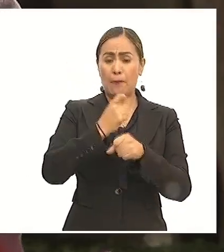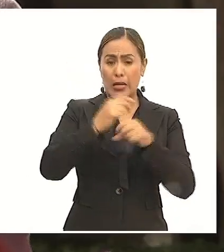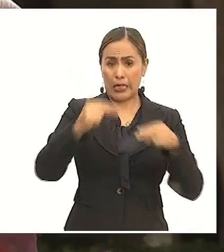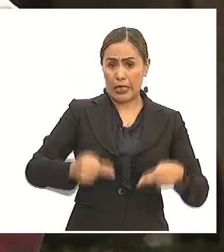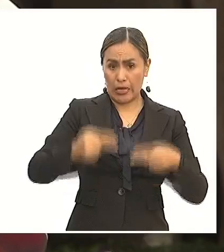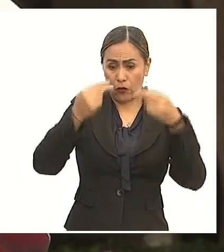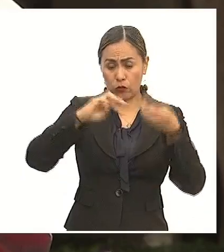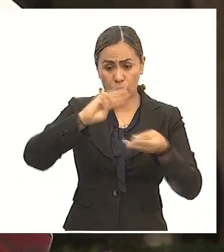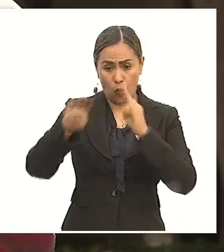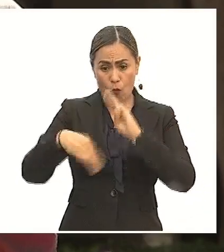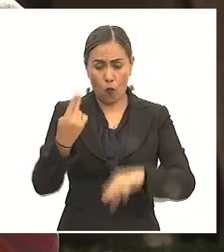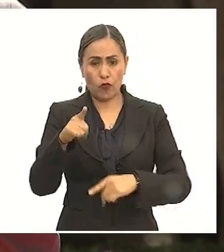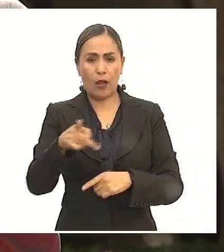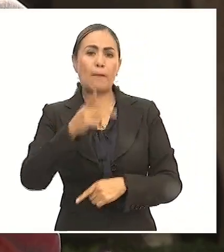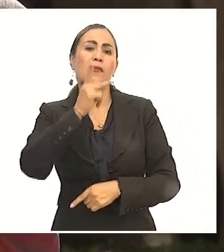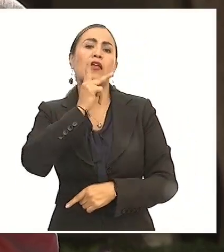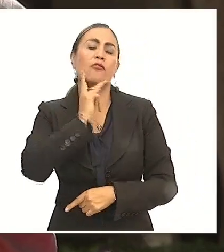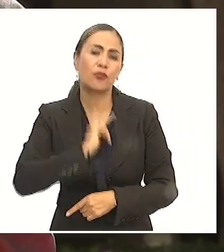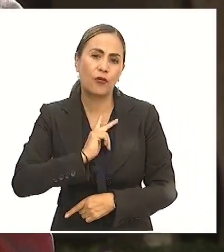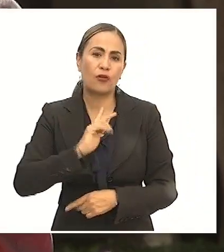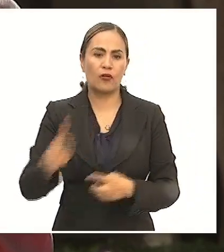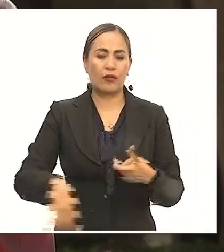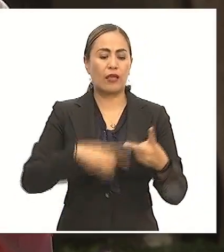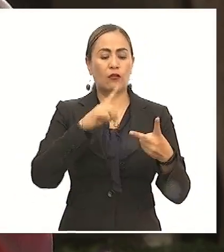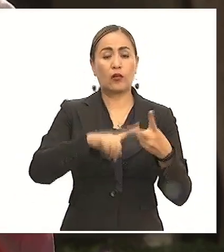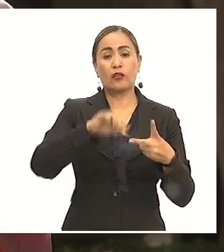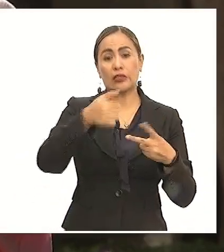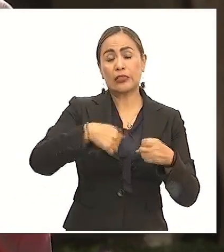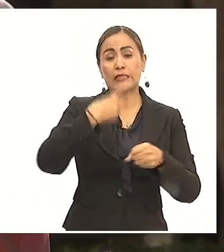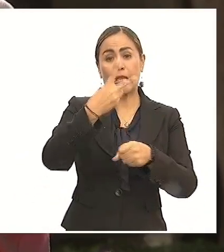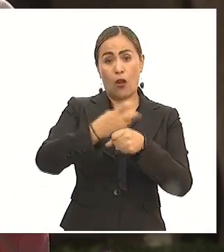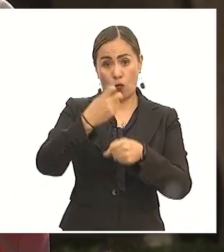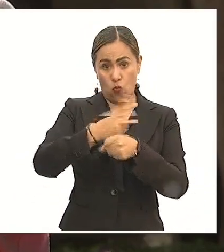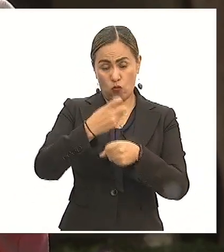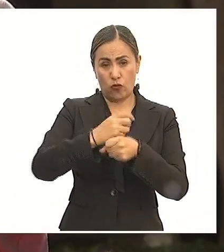del mundo es el petróleo mal administrado.